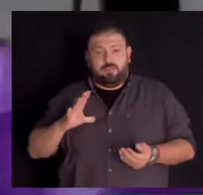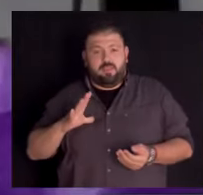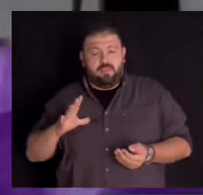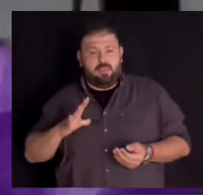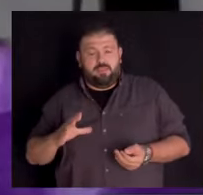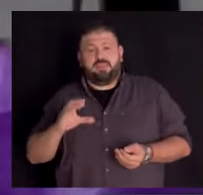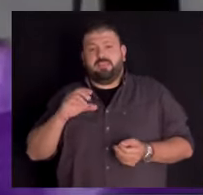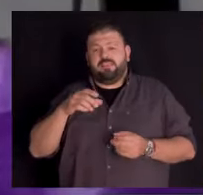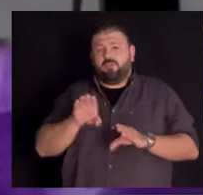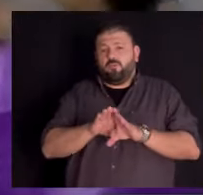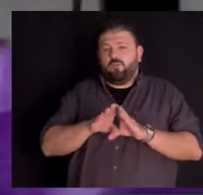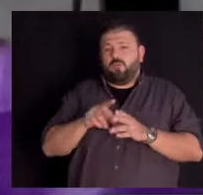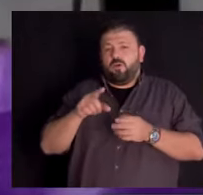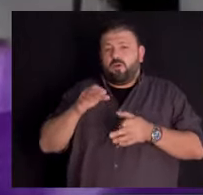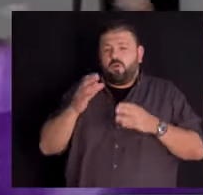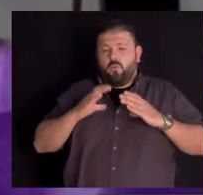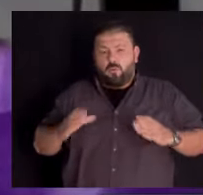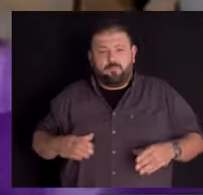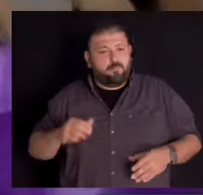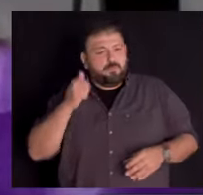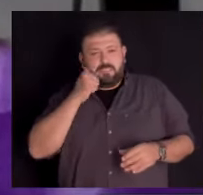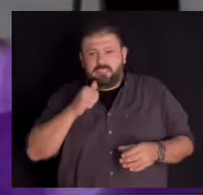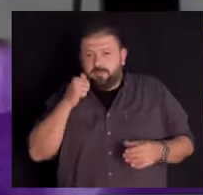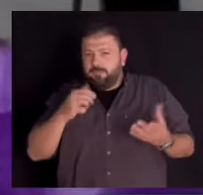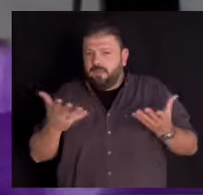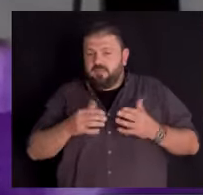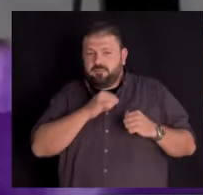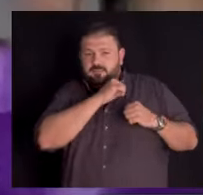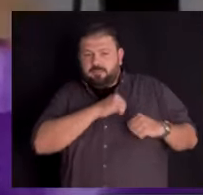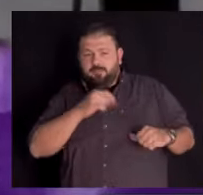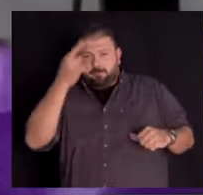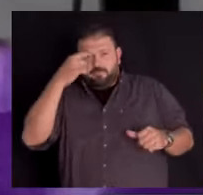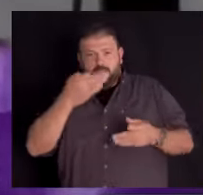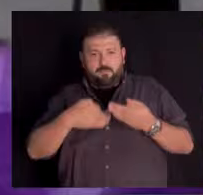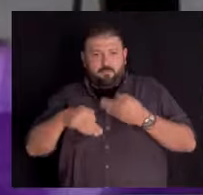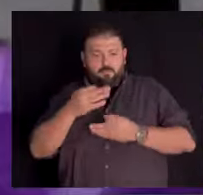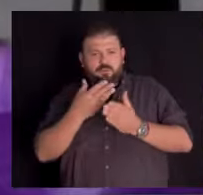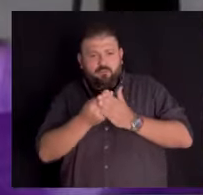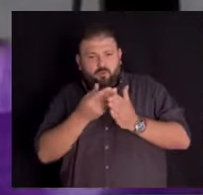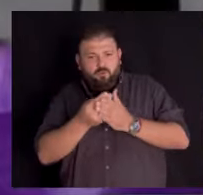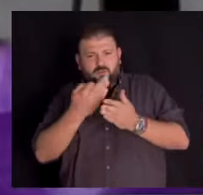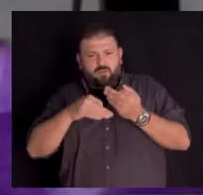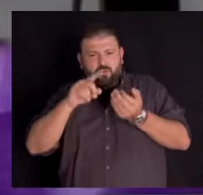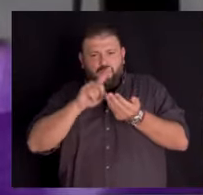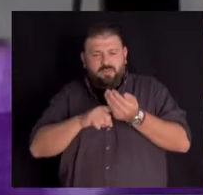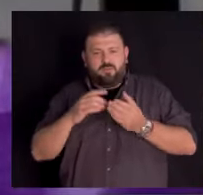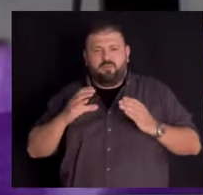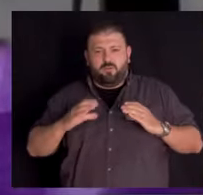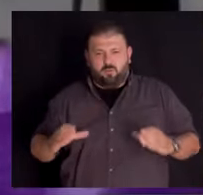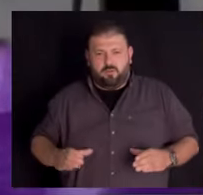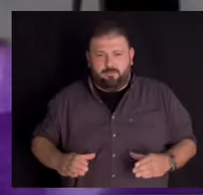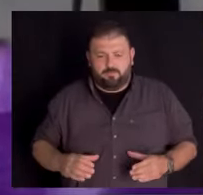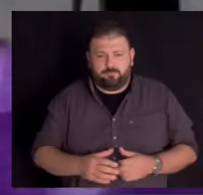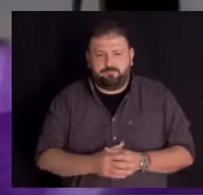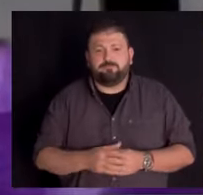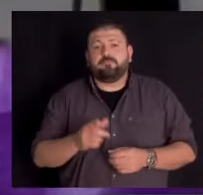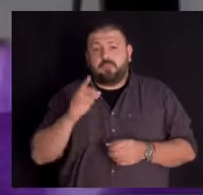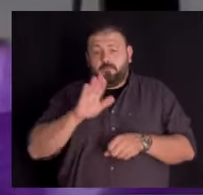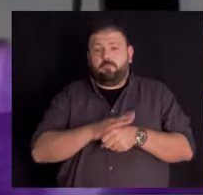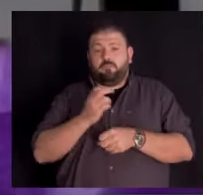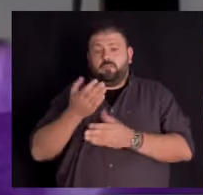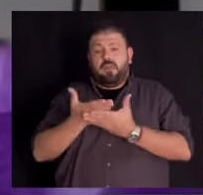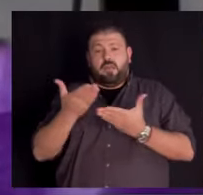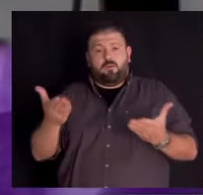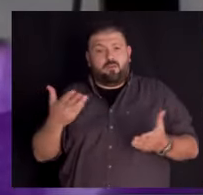tu sistema nervioso está encargado de poderlo llevar a cabo. Entonces, vamos a descubrir a través de estos grandes invitados